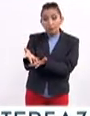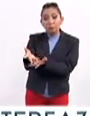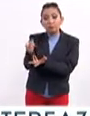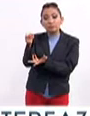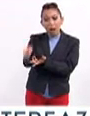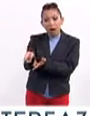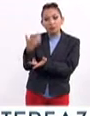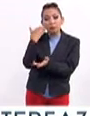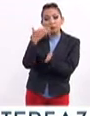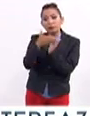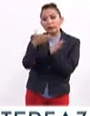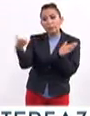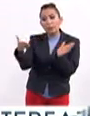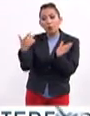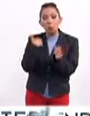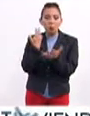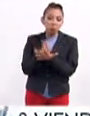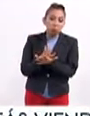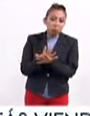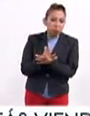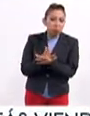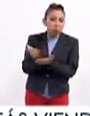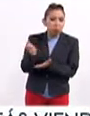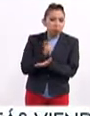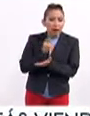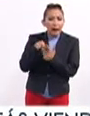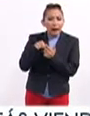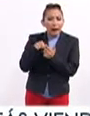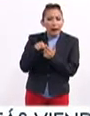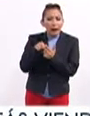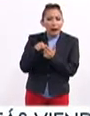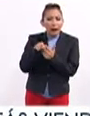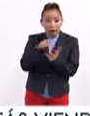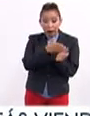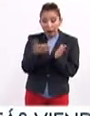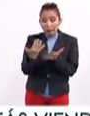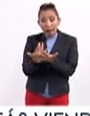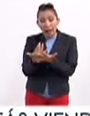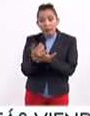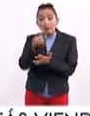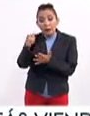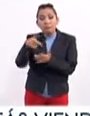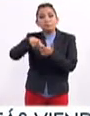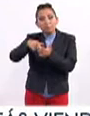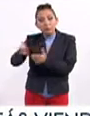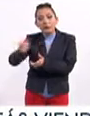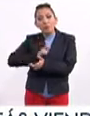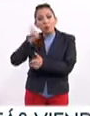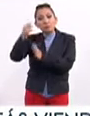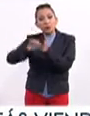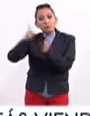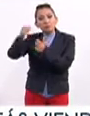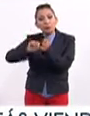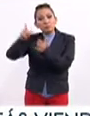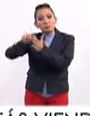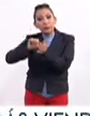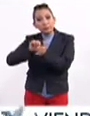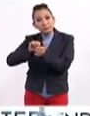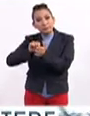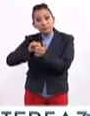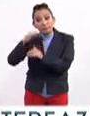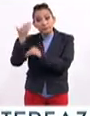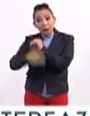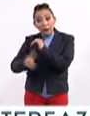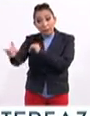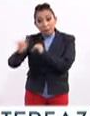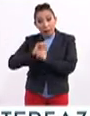y va a tener un periodo de gracia y luego va a empezar a pagar ese crédito mensualmente.